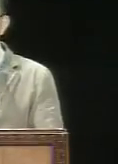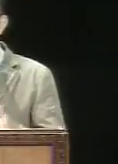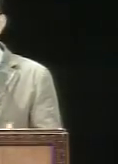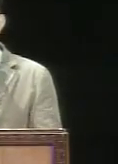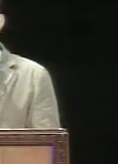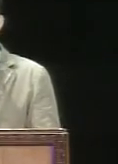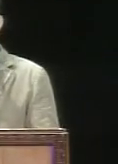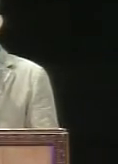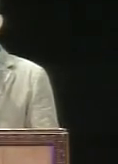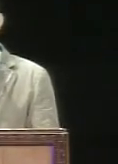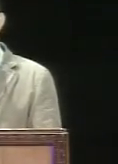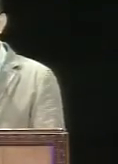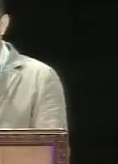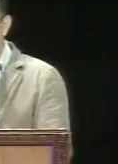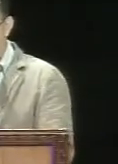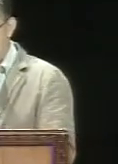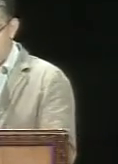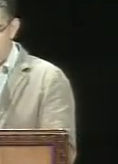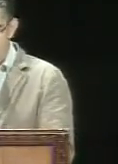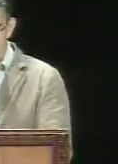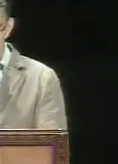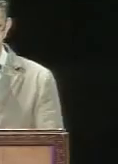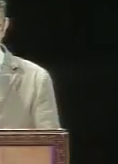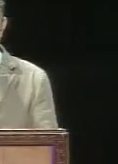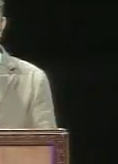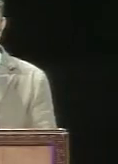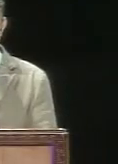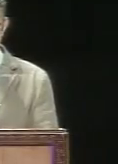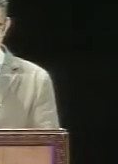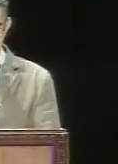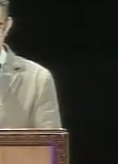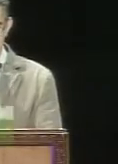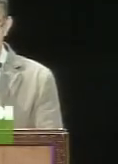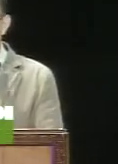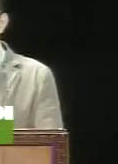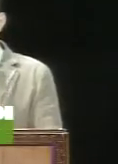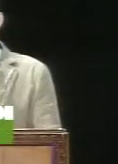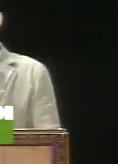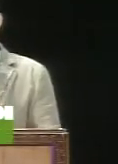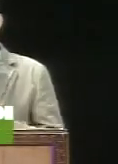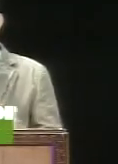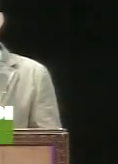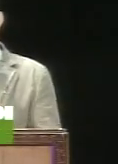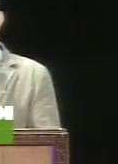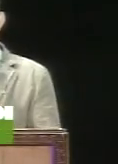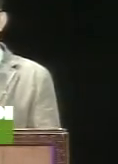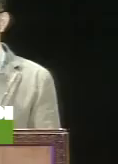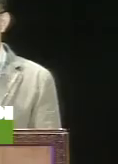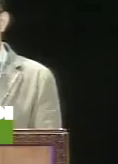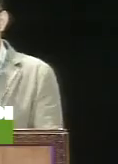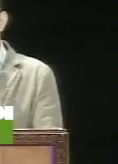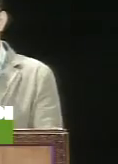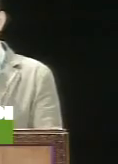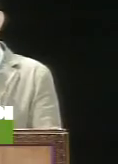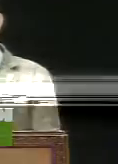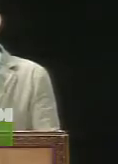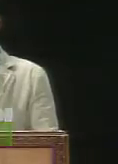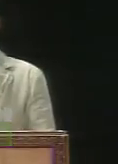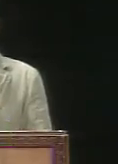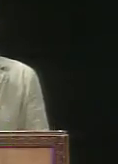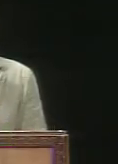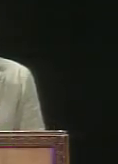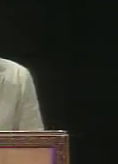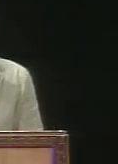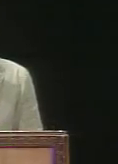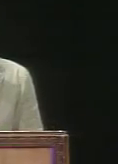manera de reivindicar esta hermosa profesión de los enfermeros y las enfermeras, cada día más, no solo desde el punto